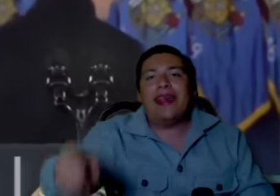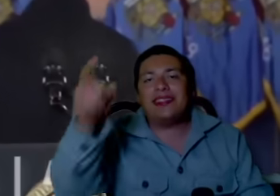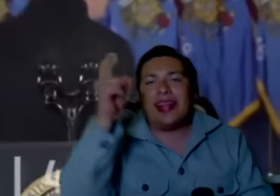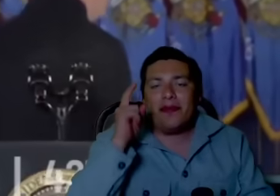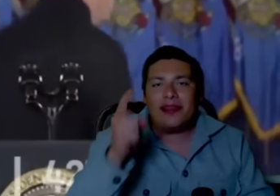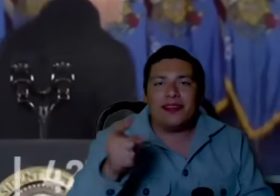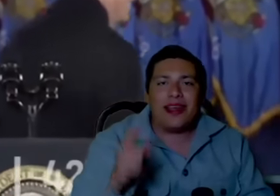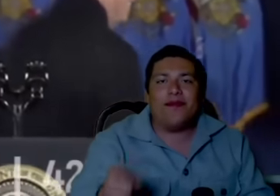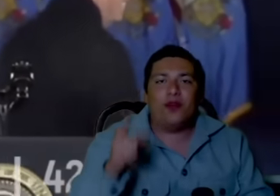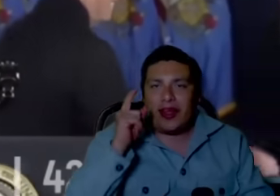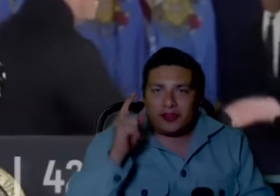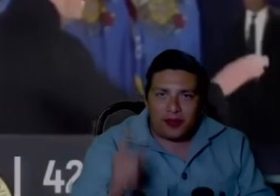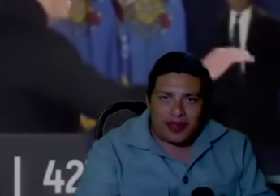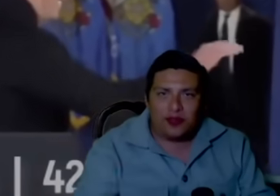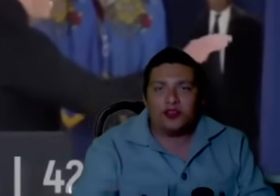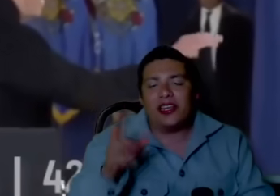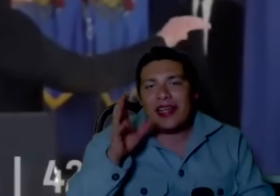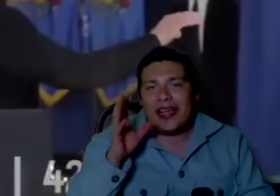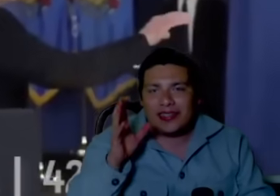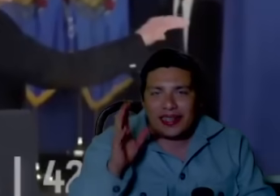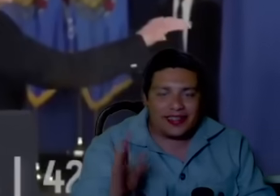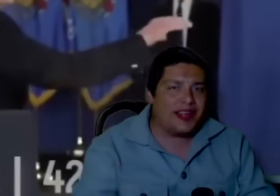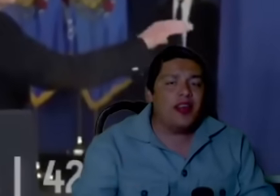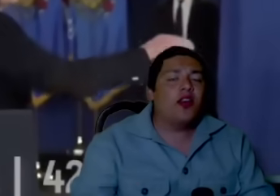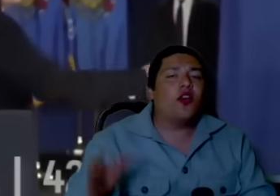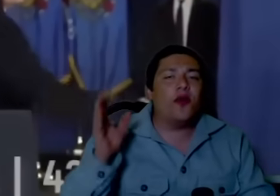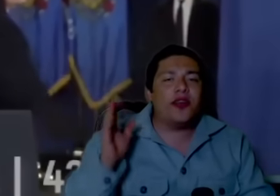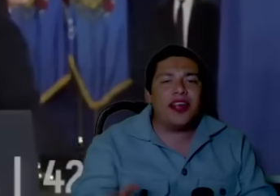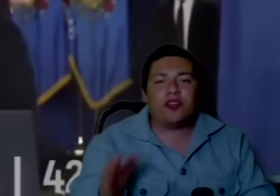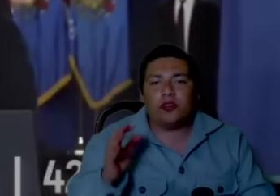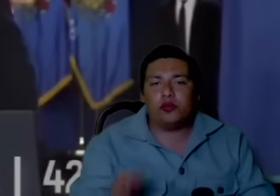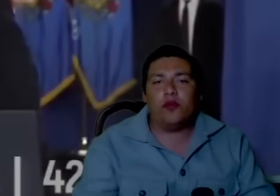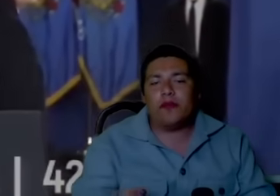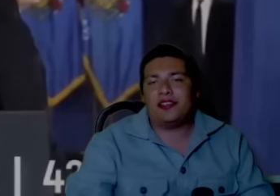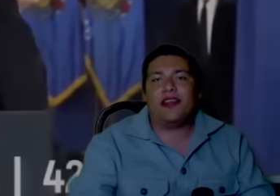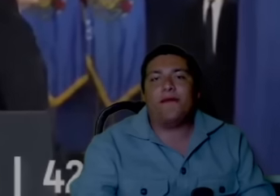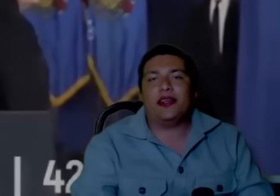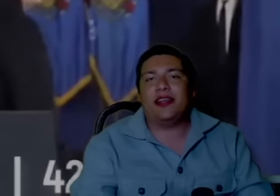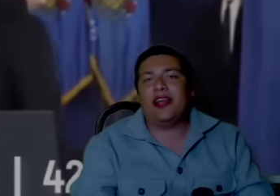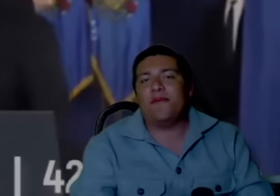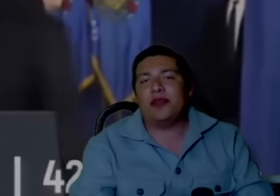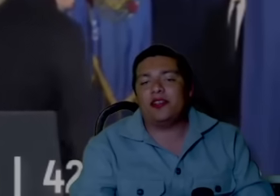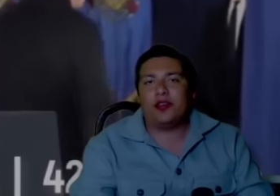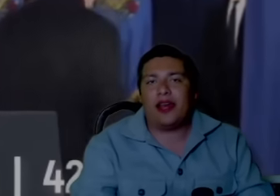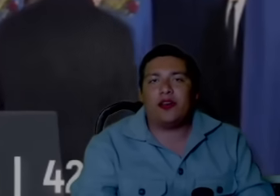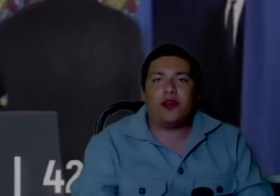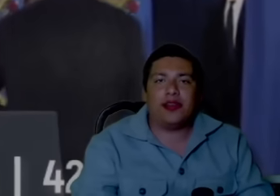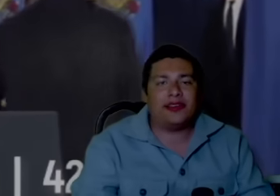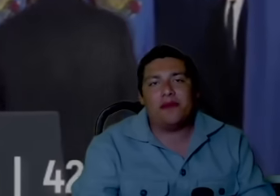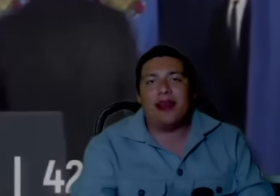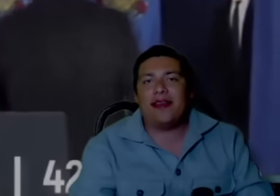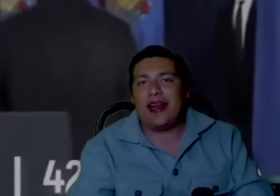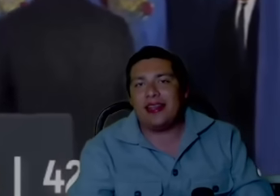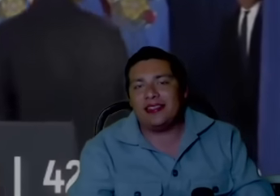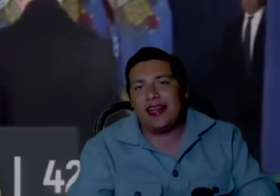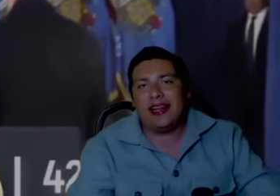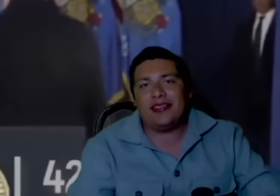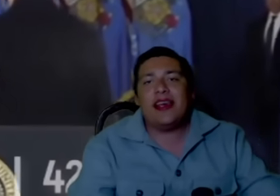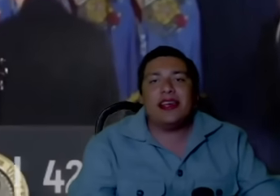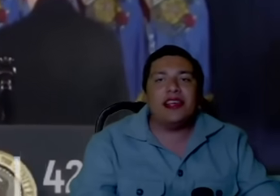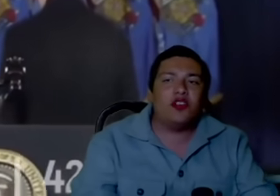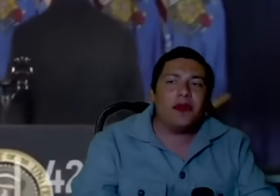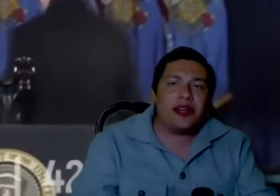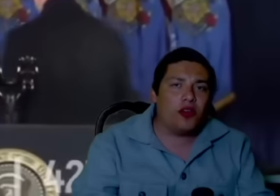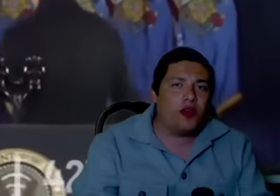rostro está metiendo las manos y es que sí como ya es costumbre siempre quieren presionar con el tema de